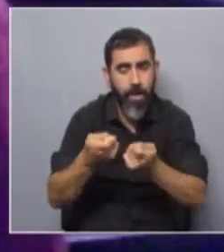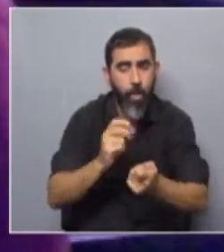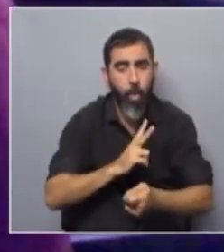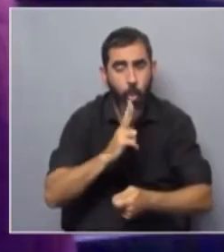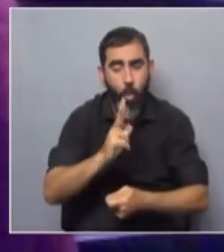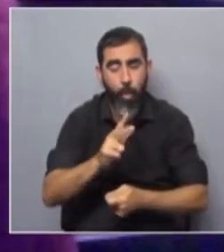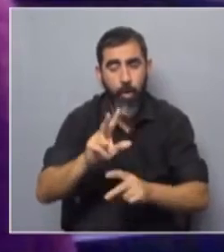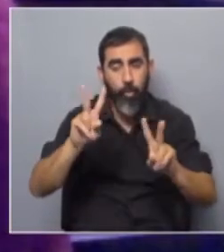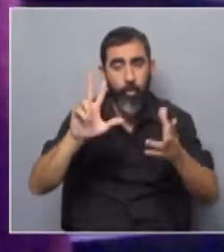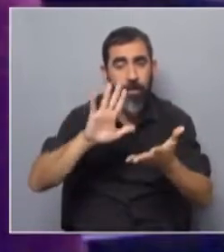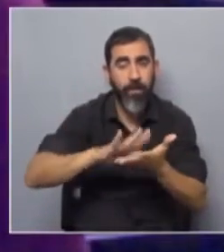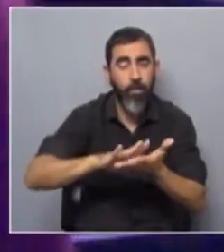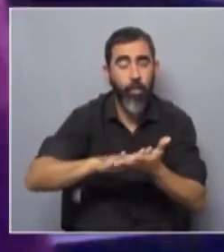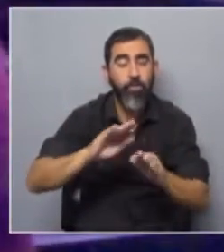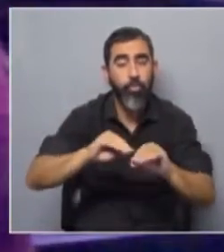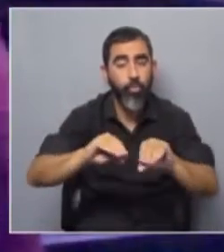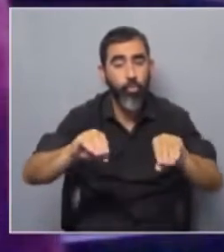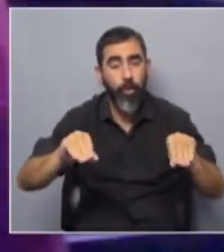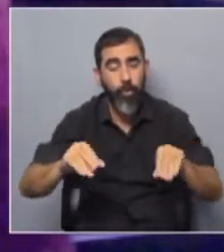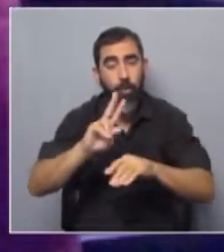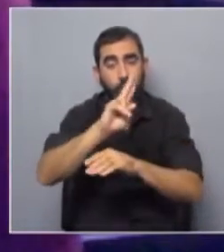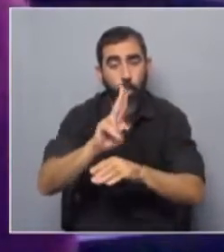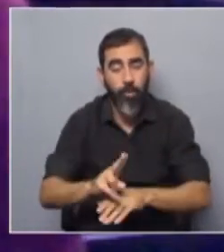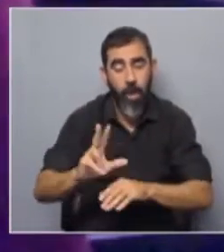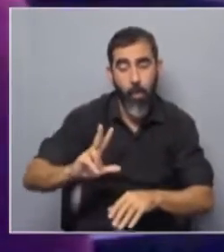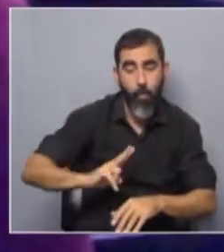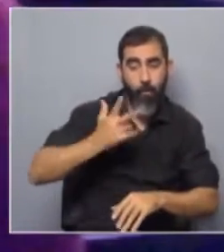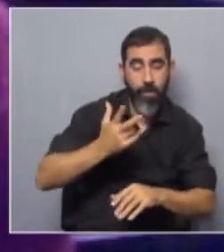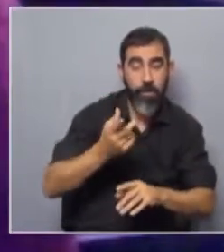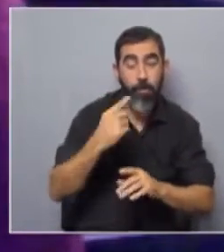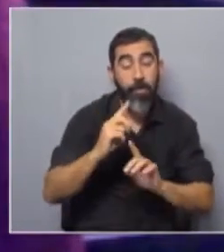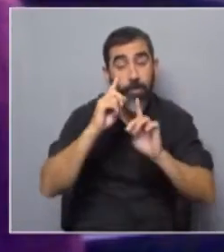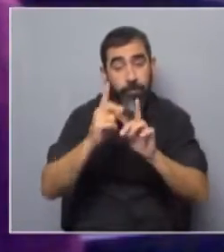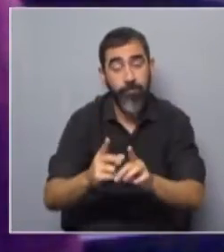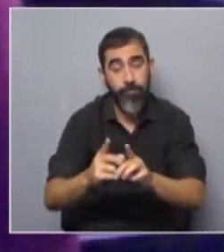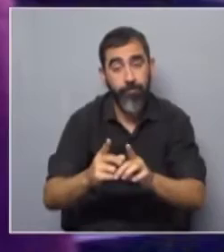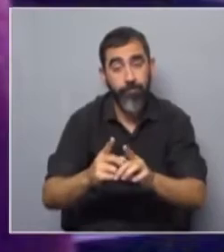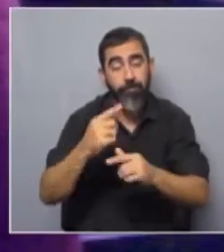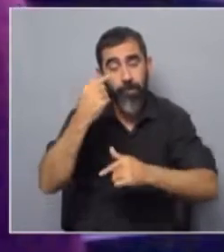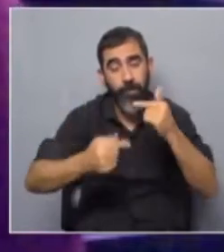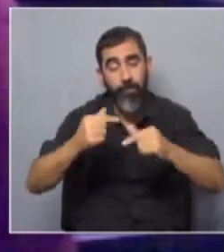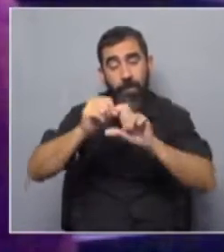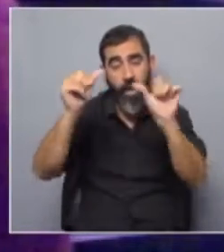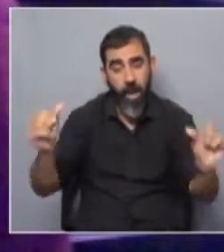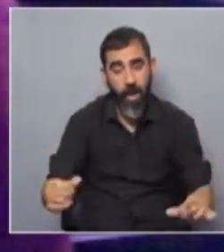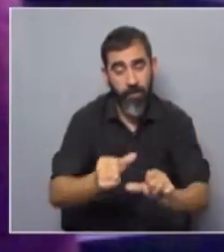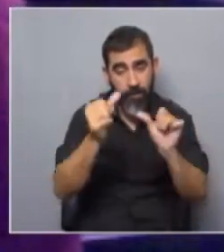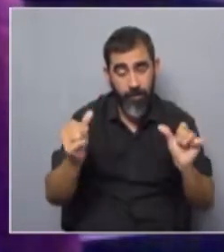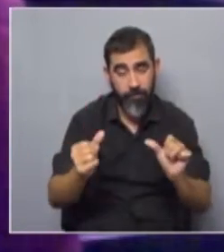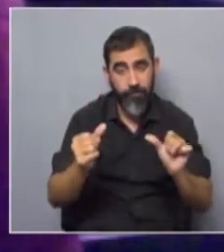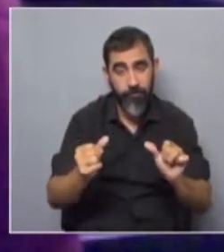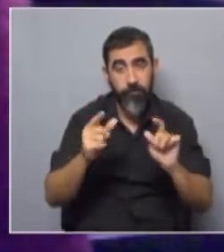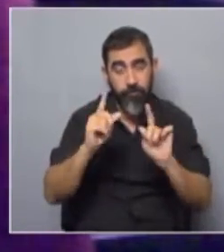los suelos, para utilizarlos, para aprovecharlos, pero también con distintas actividades que